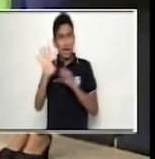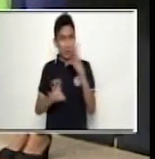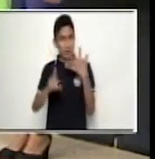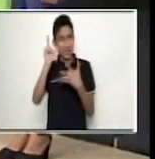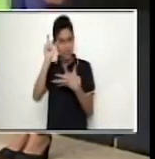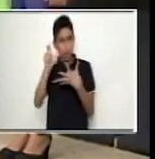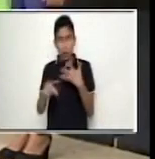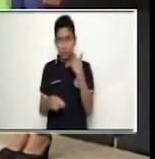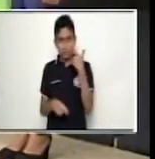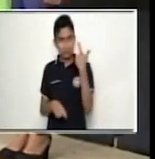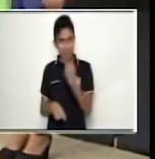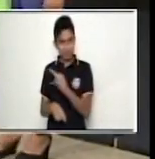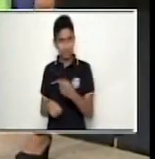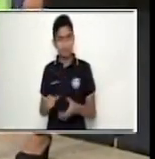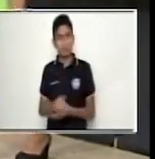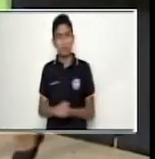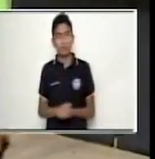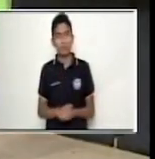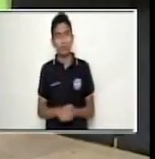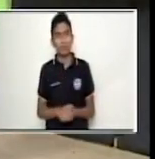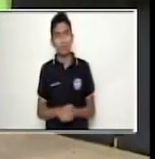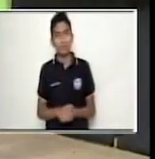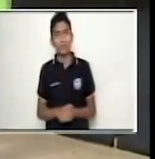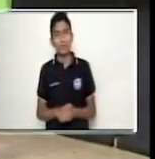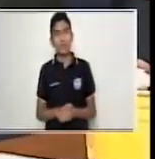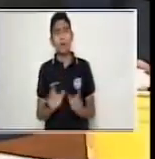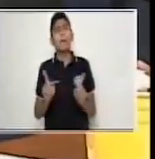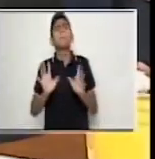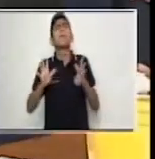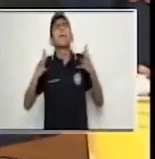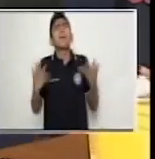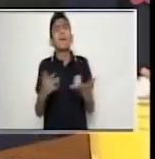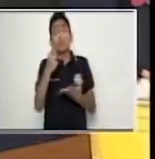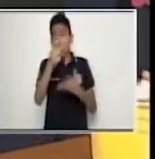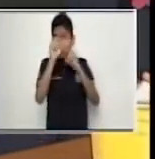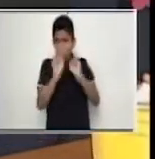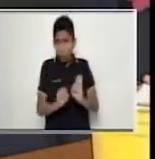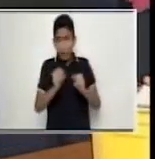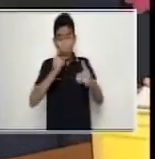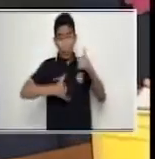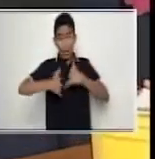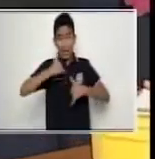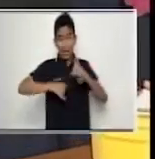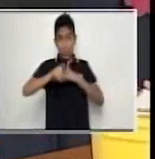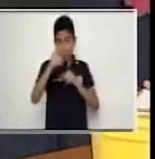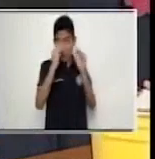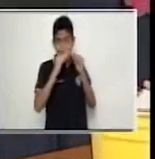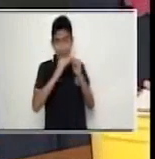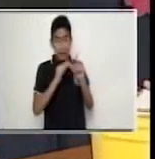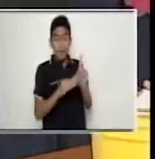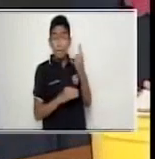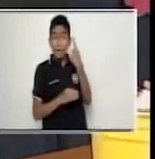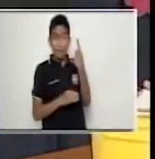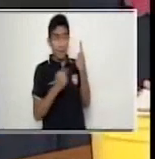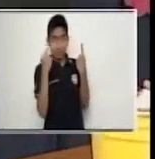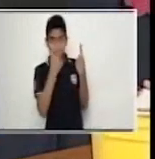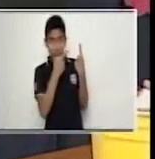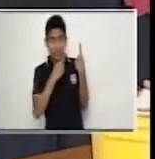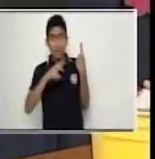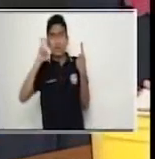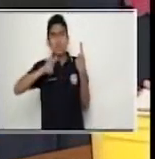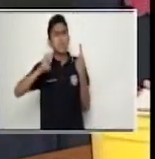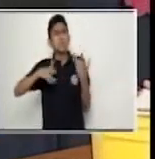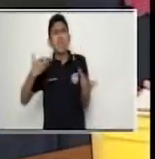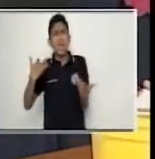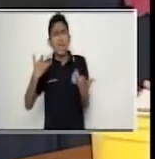te voy a enseñar. Esto será para que puedas jugar en casa. Primero, vas a conseguir